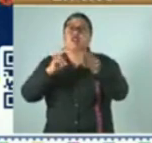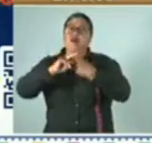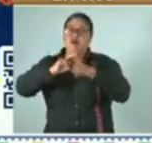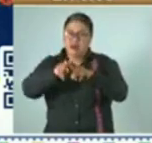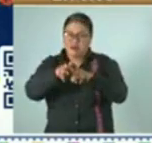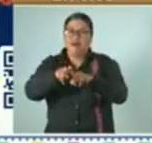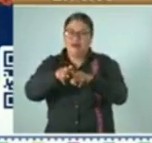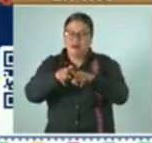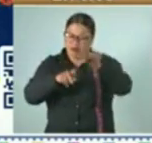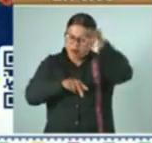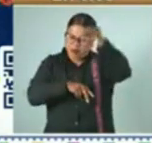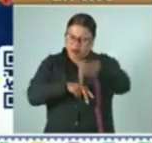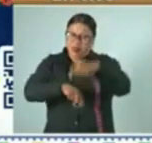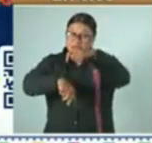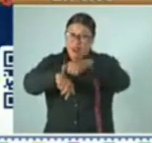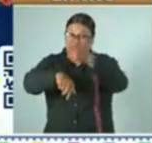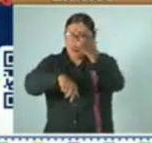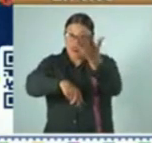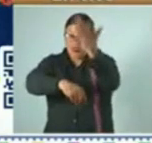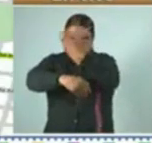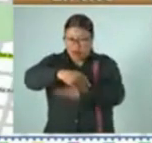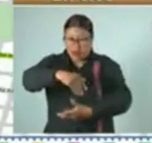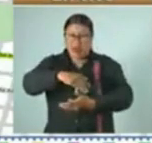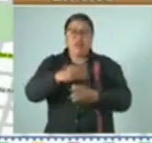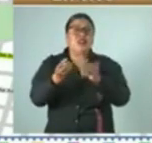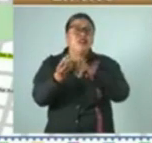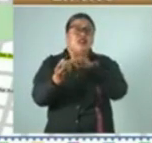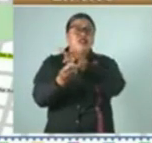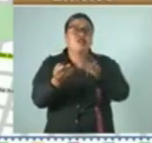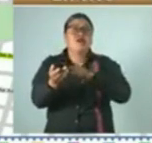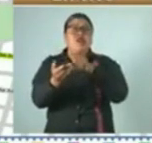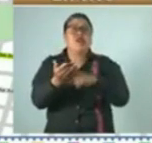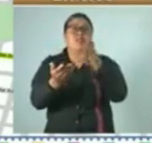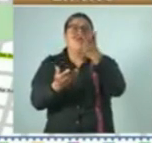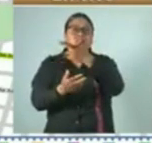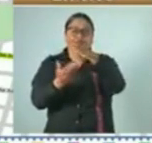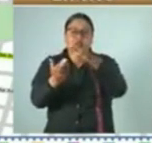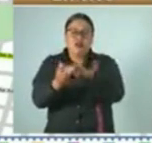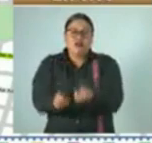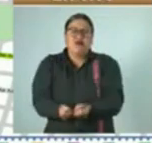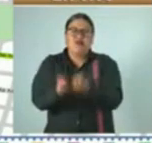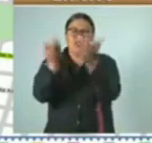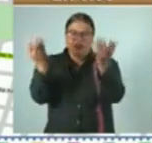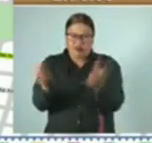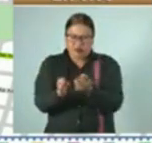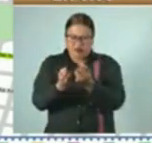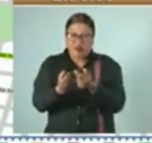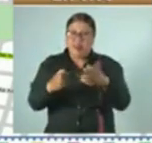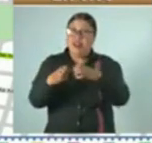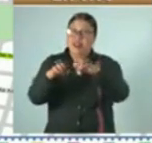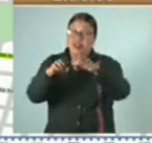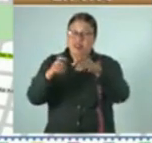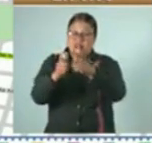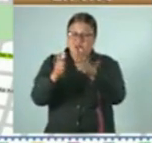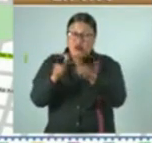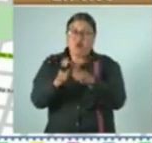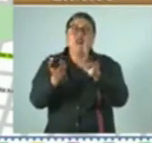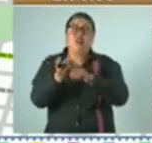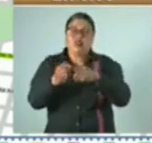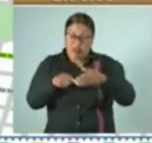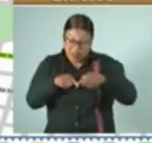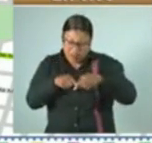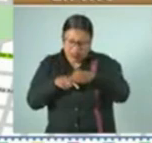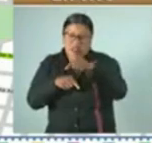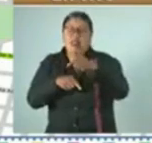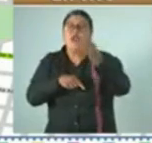habitual, partiendo en punto de las 5 de la tarde en la Fuente de las 8 Regiones. El contingente avanzará sobre la calzada Porfirio